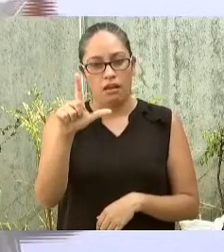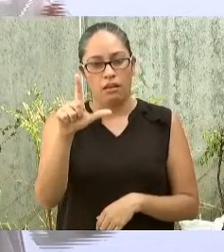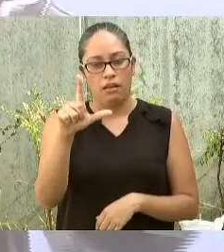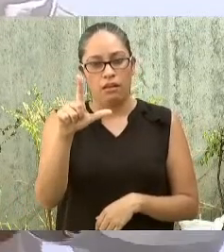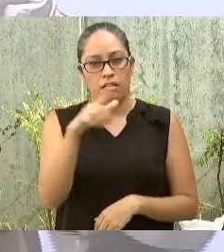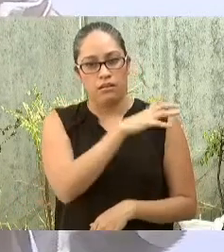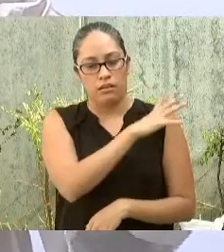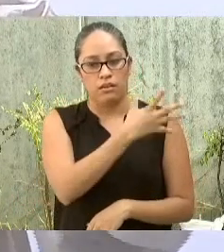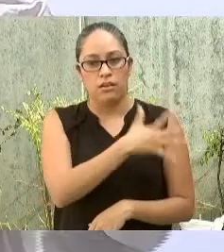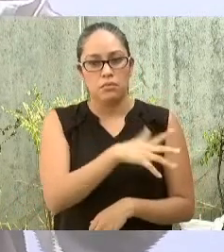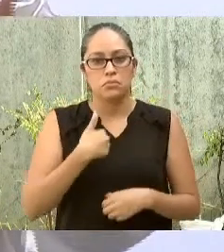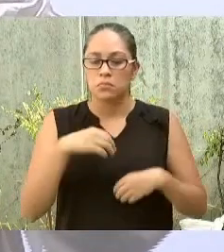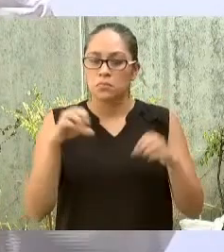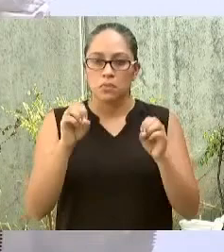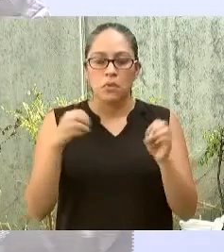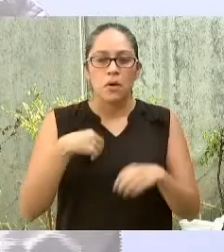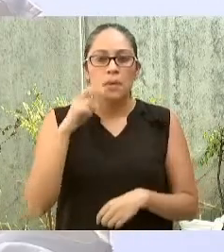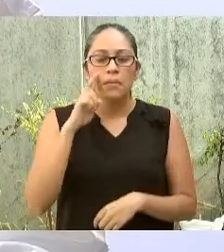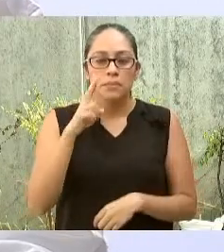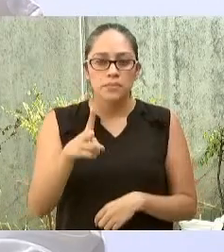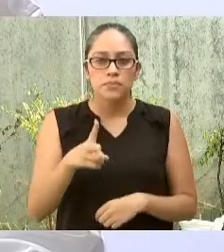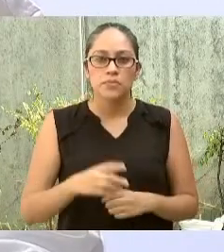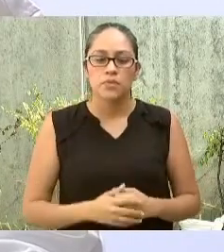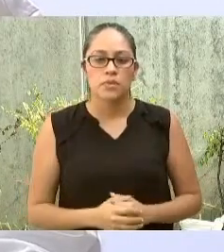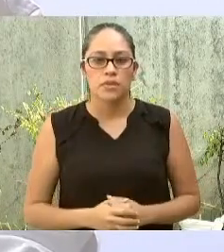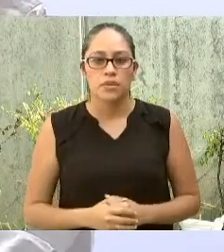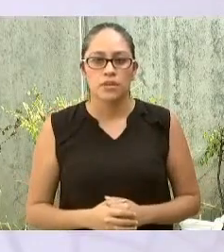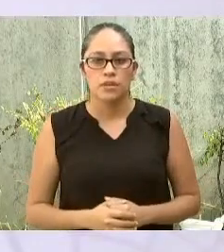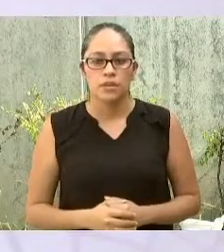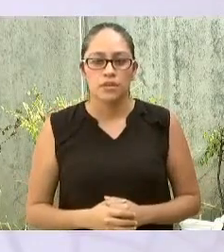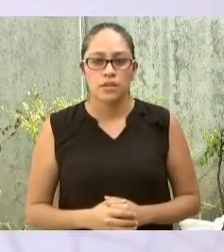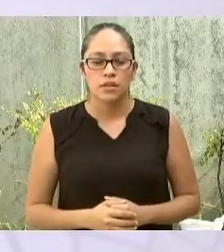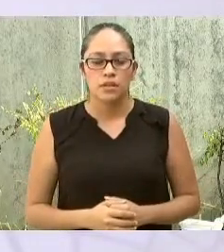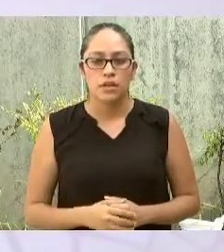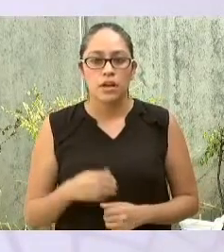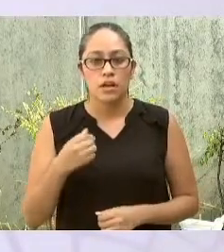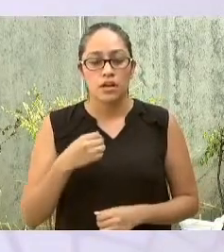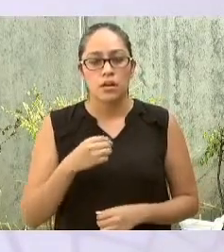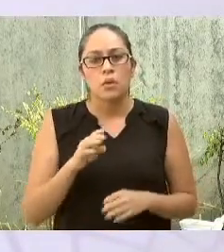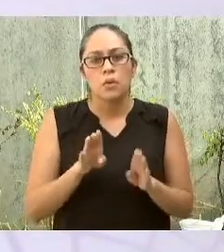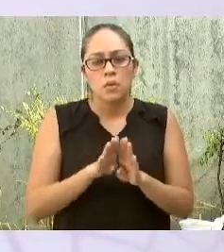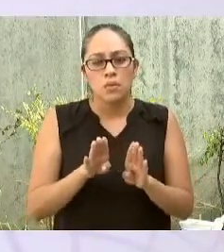de manera presencial. Nos hemos visto